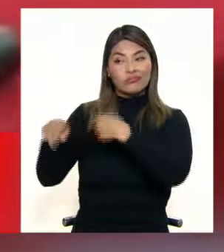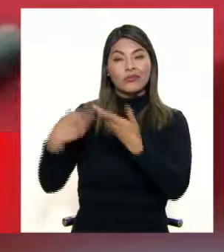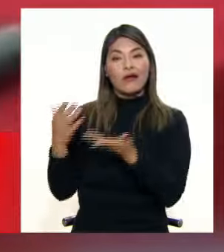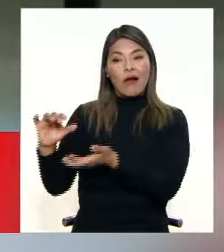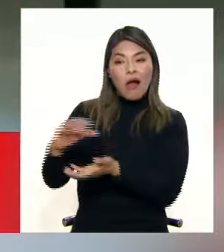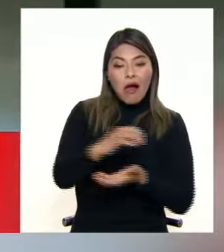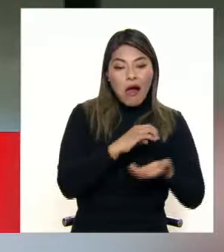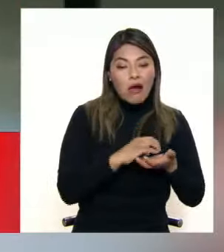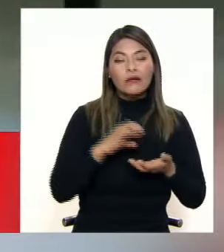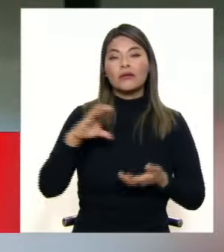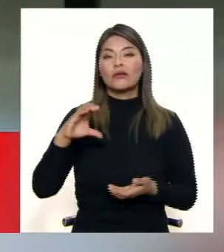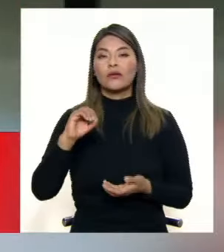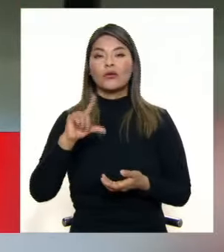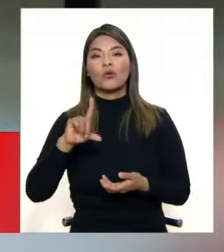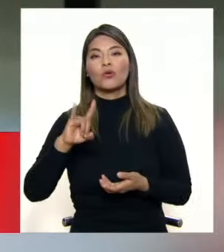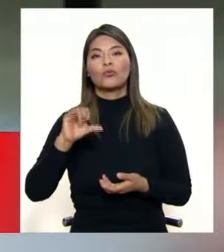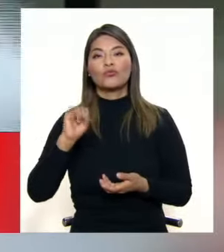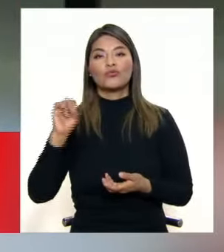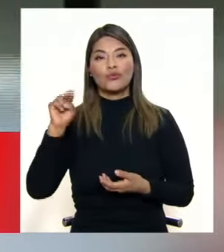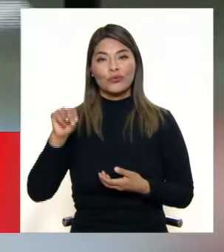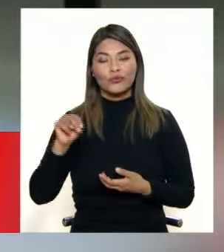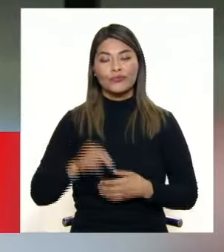lavado de activos.